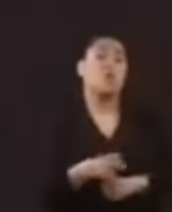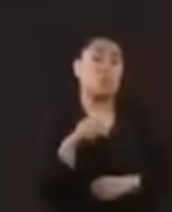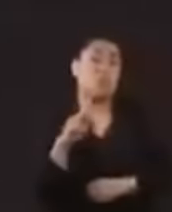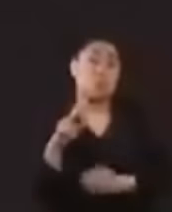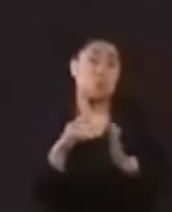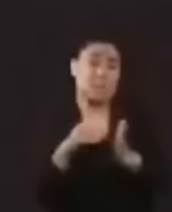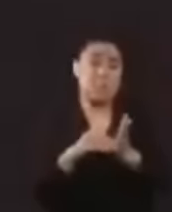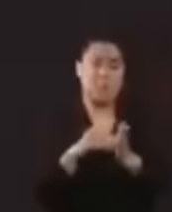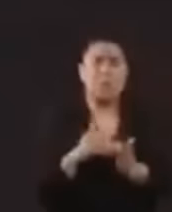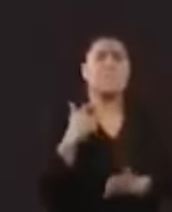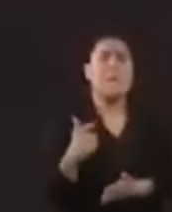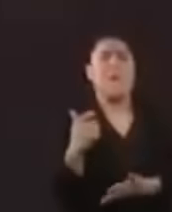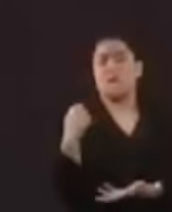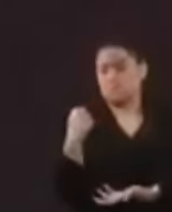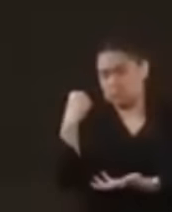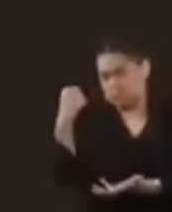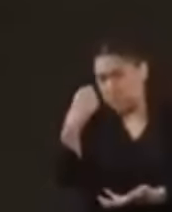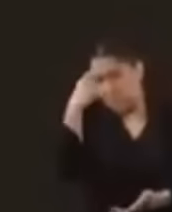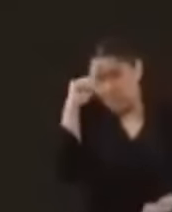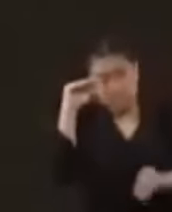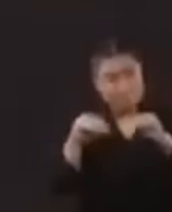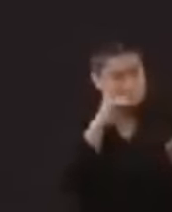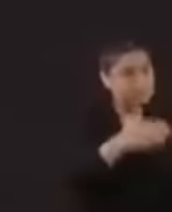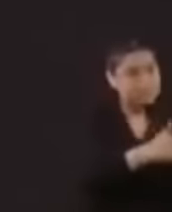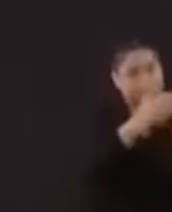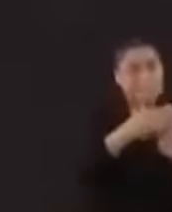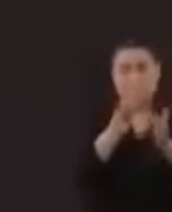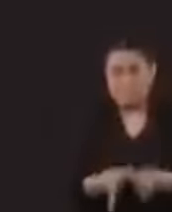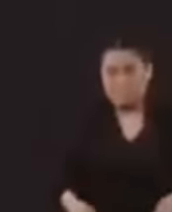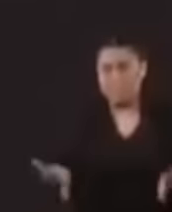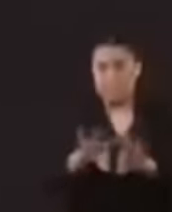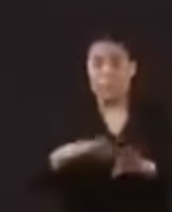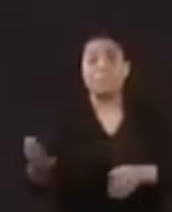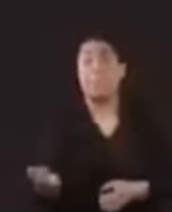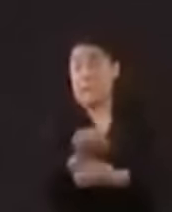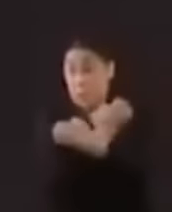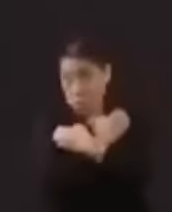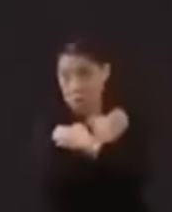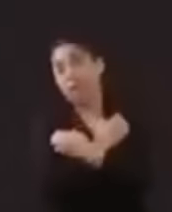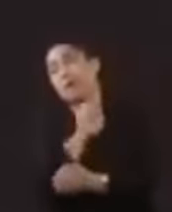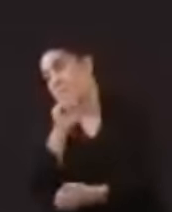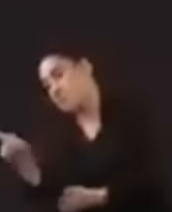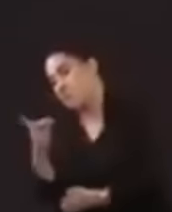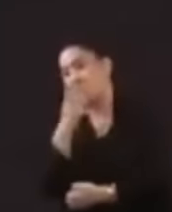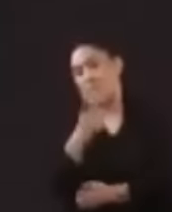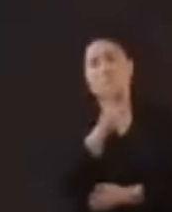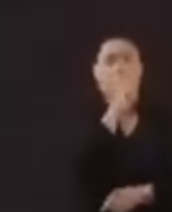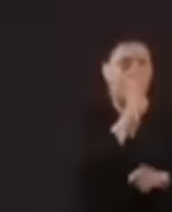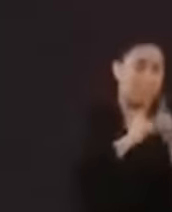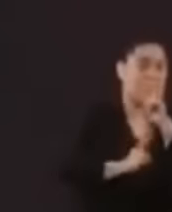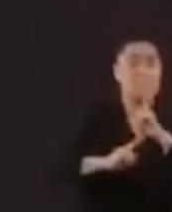pesos destinados a infraestructura estratégica. En educación también han dicho lo mismo.